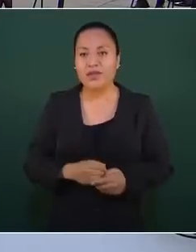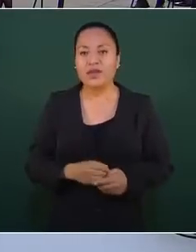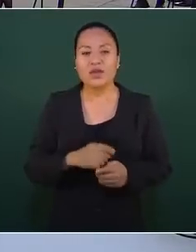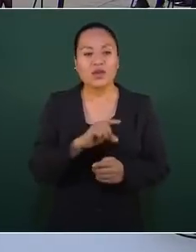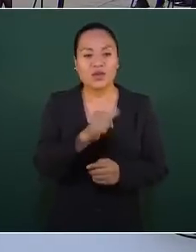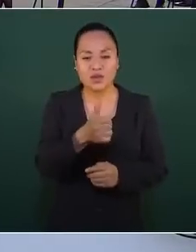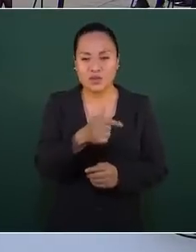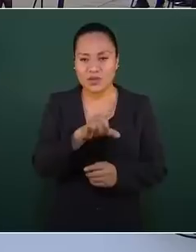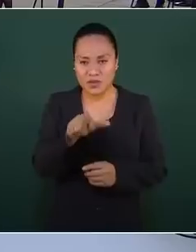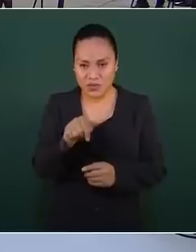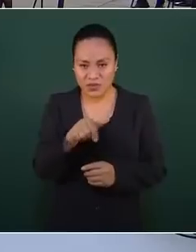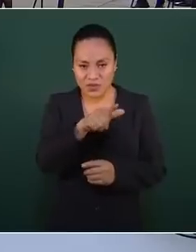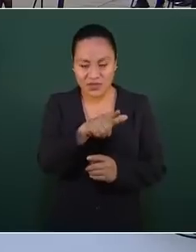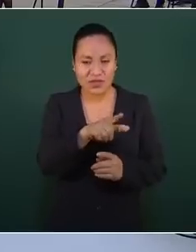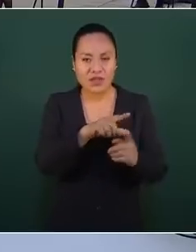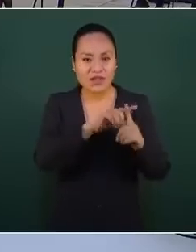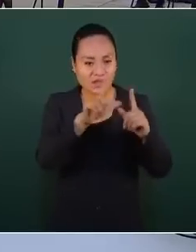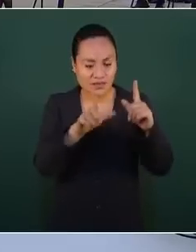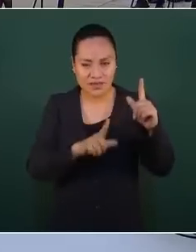Nacional, sí.